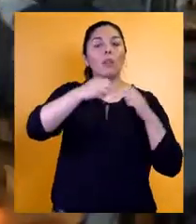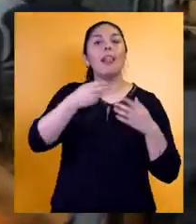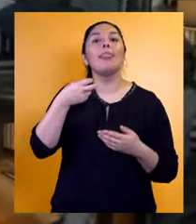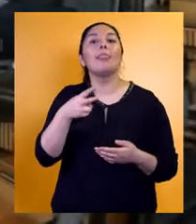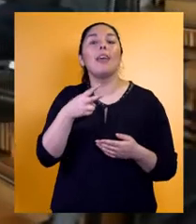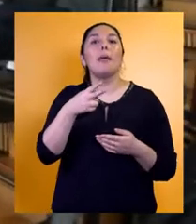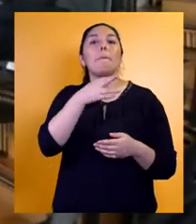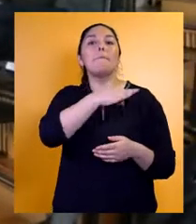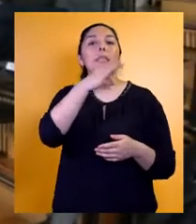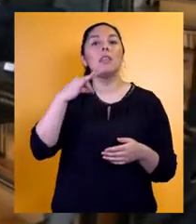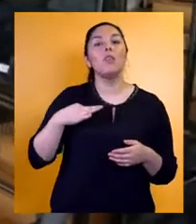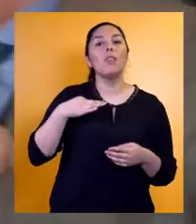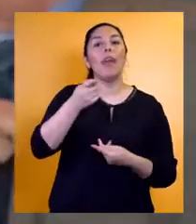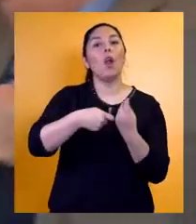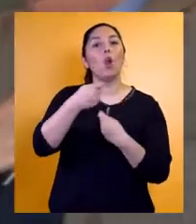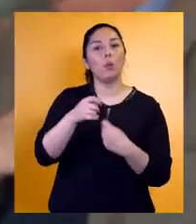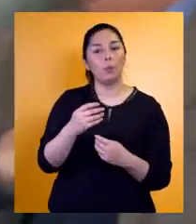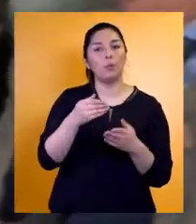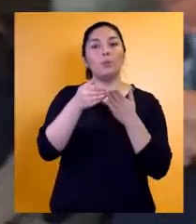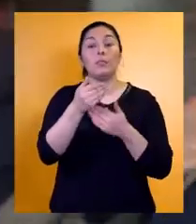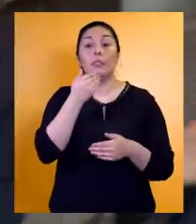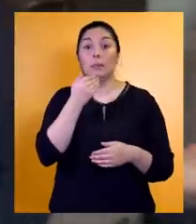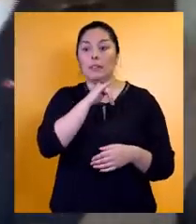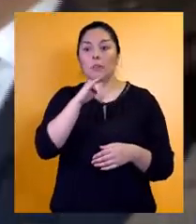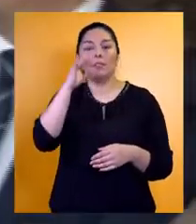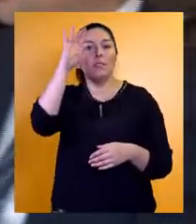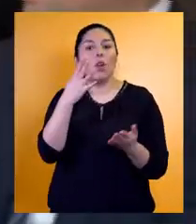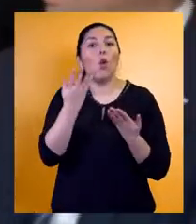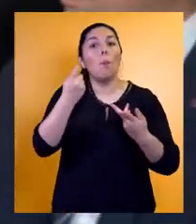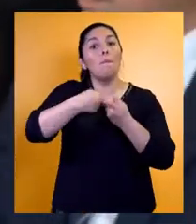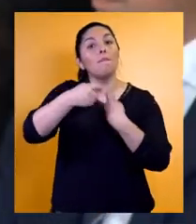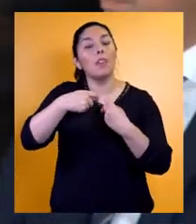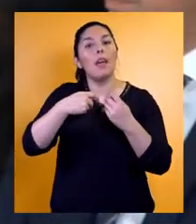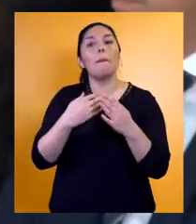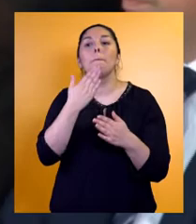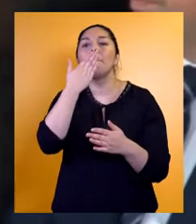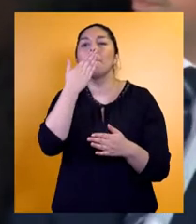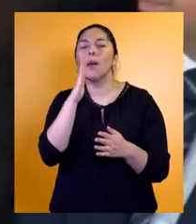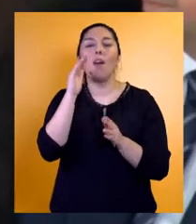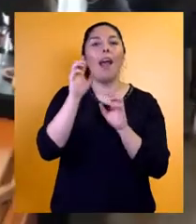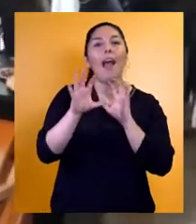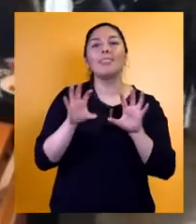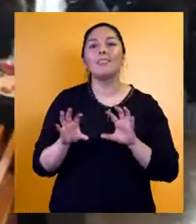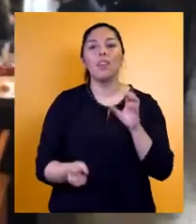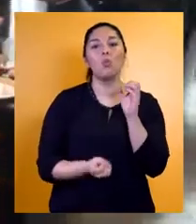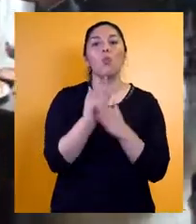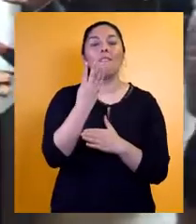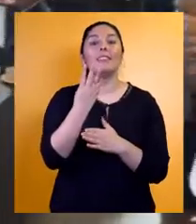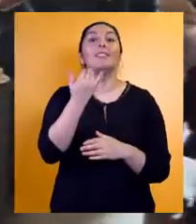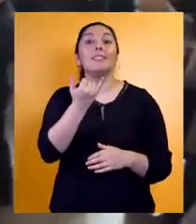del Ministerio de Economía. Luego de esto se realizarán las herramientas de comercialización y aporte al desarrollo de nuevas